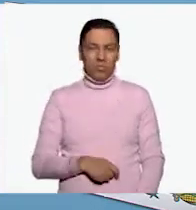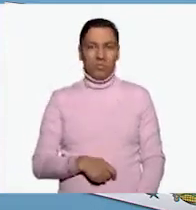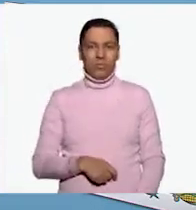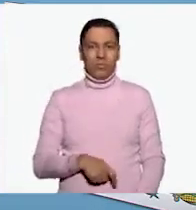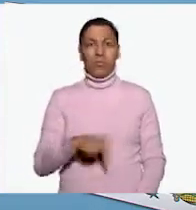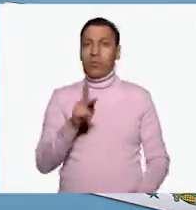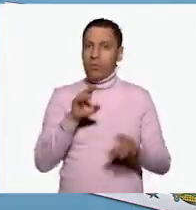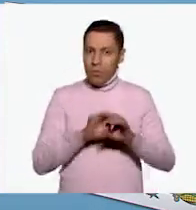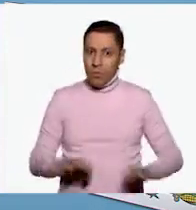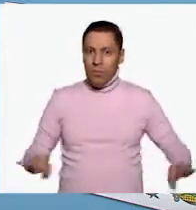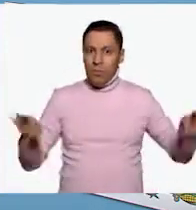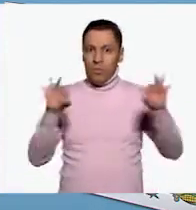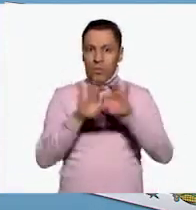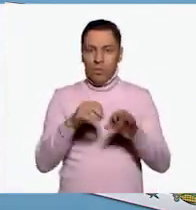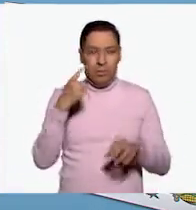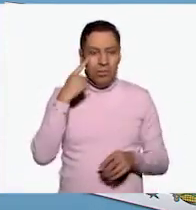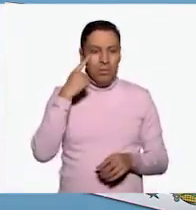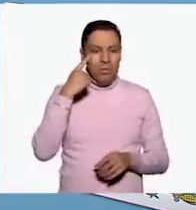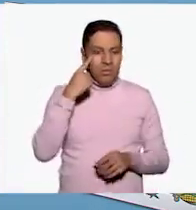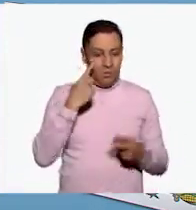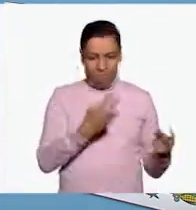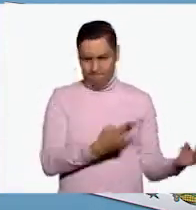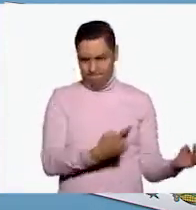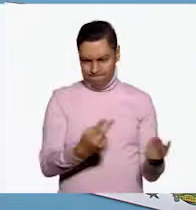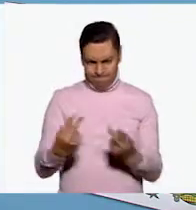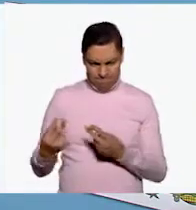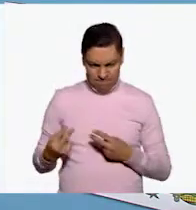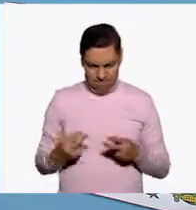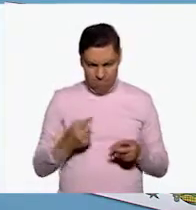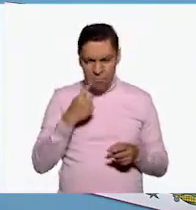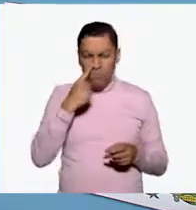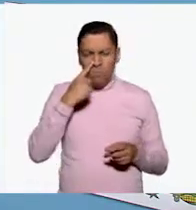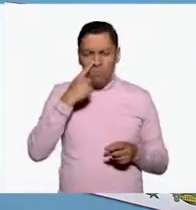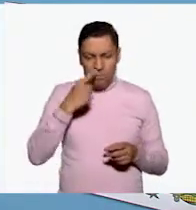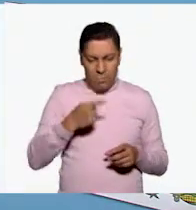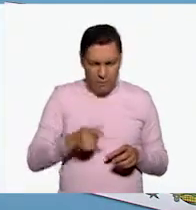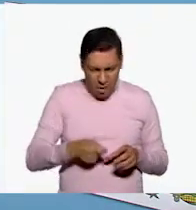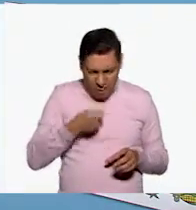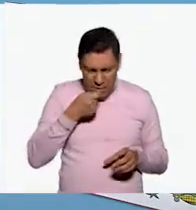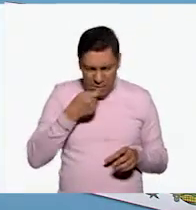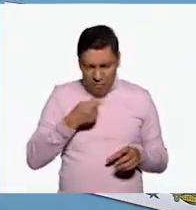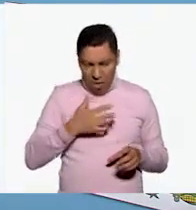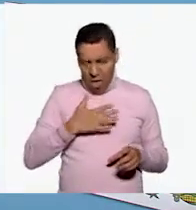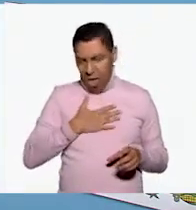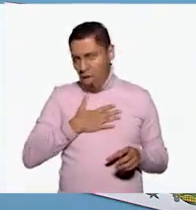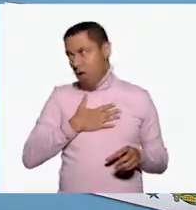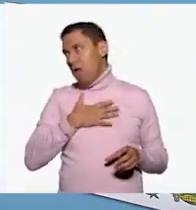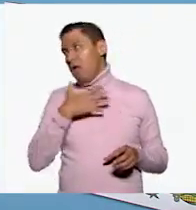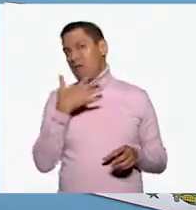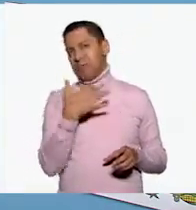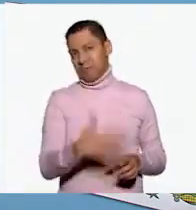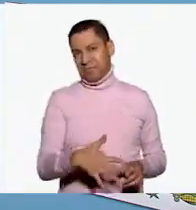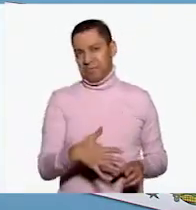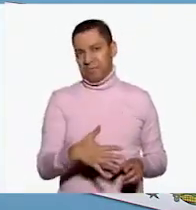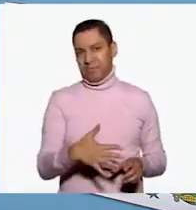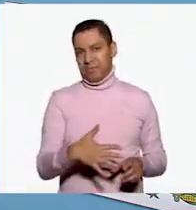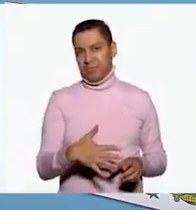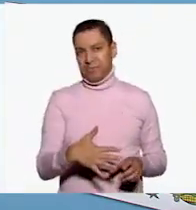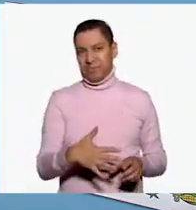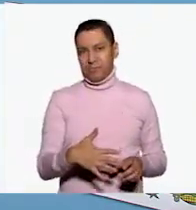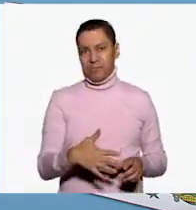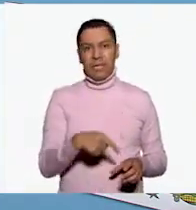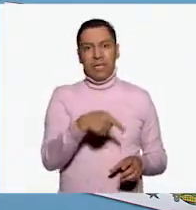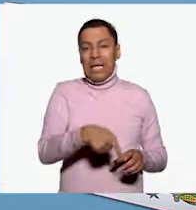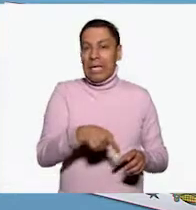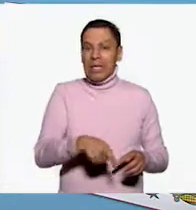muy importante porque nos pone a salvo de las cosas que pueden ser peligrosas. Sí. Como a los niños que estaban a punto de